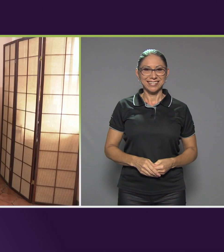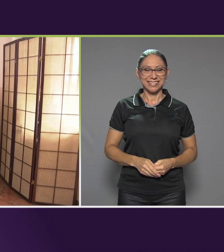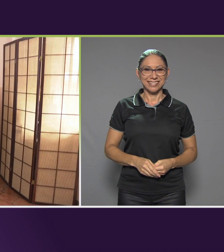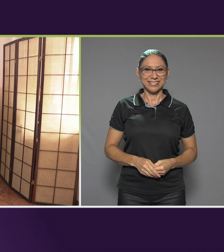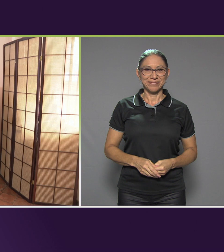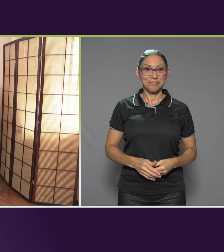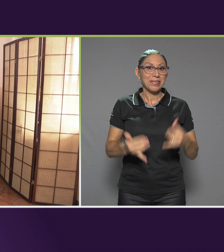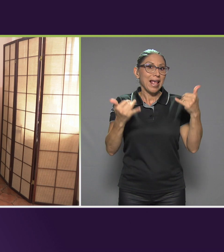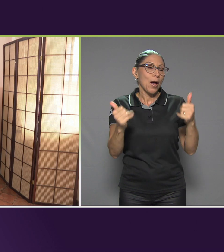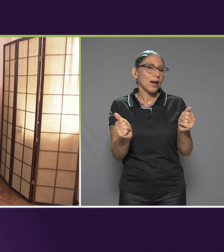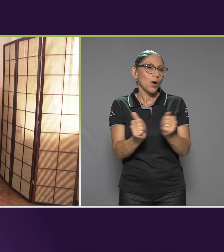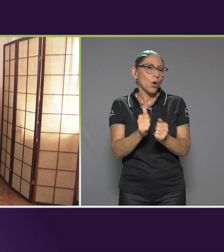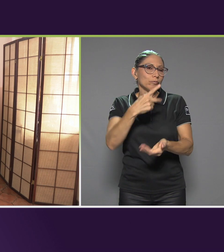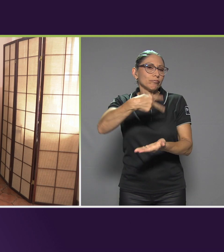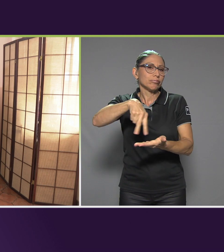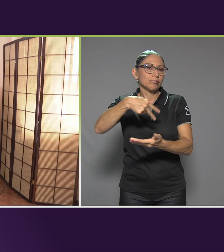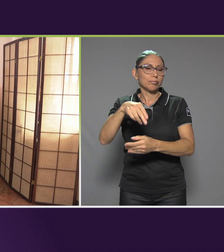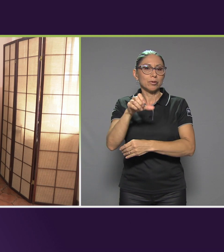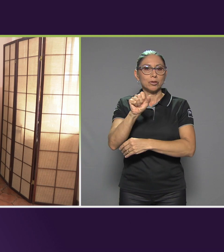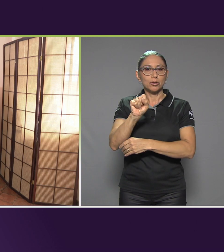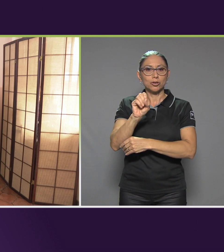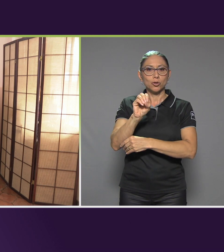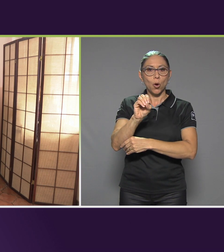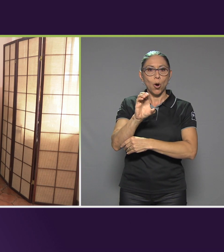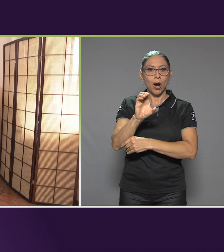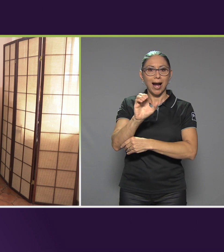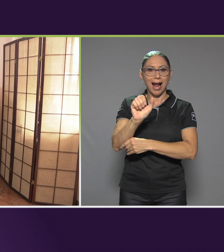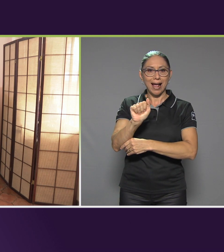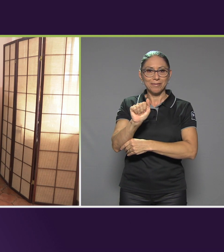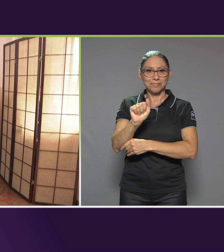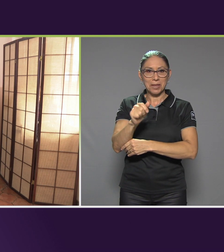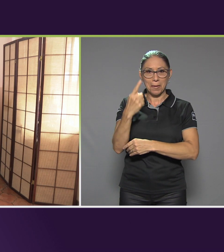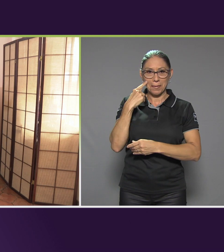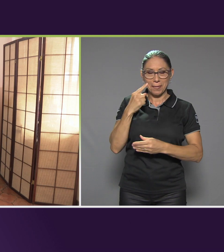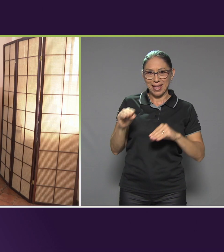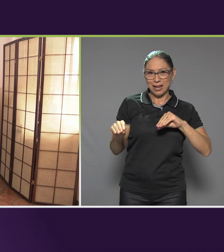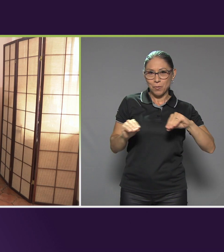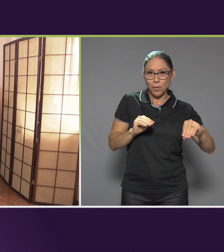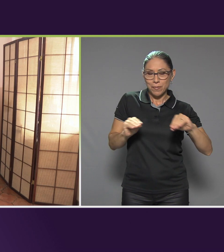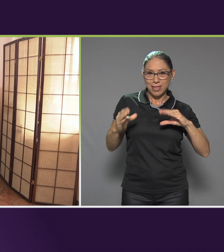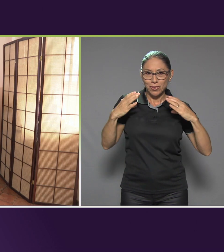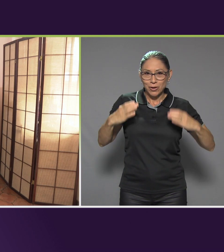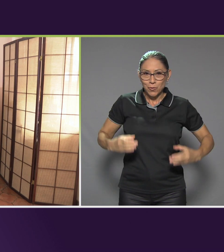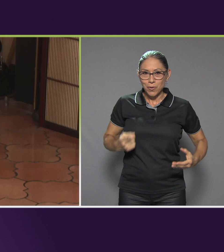Ok, vamos con soca, vean el movimiento, acá, ahí está.